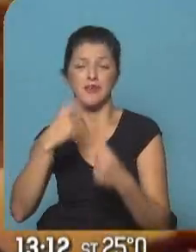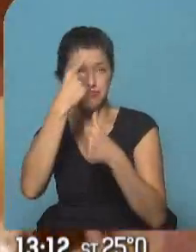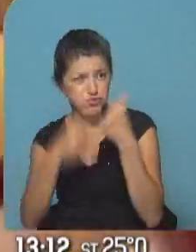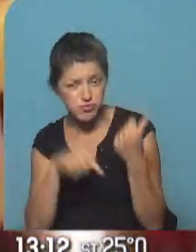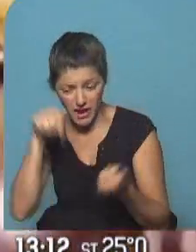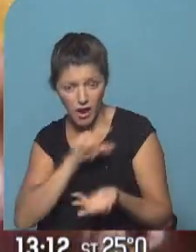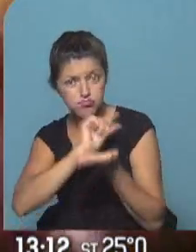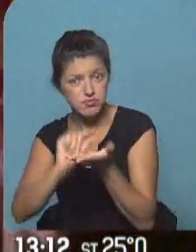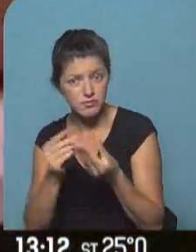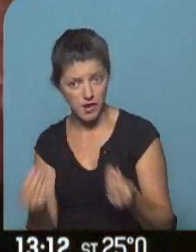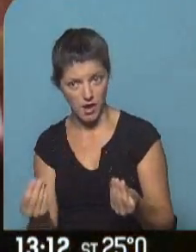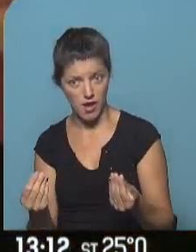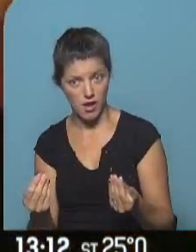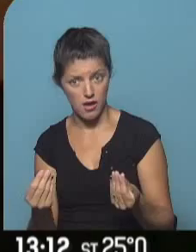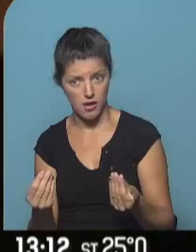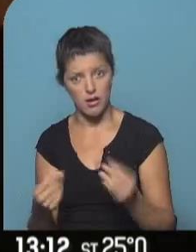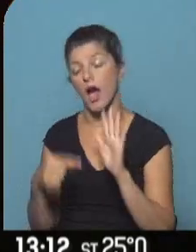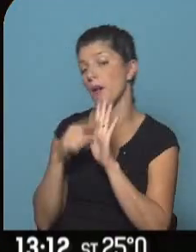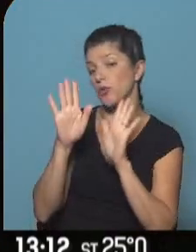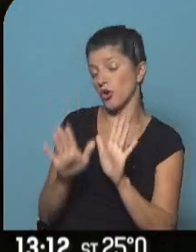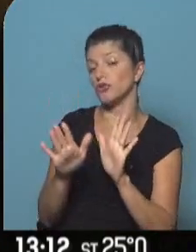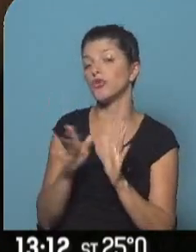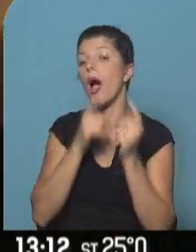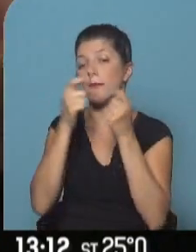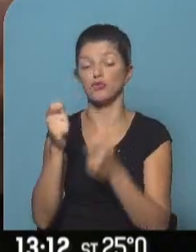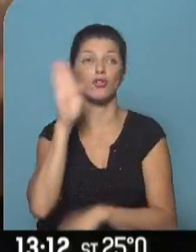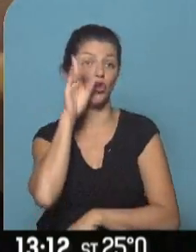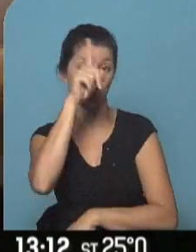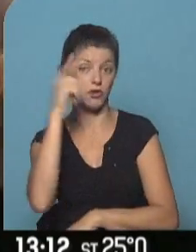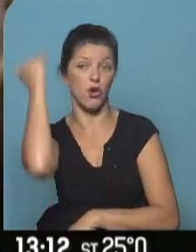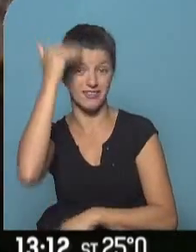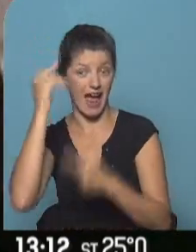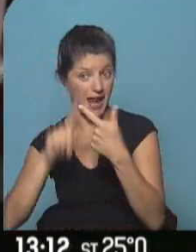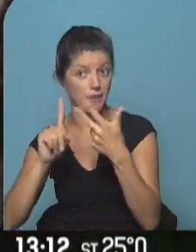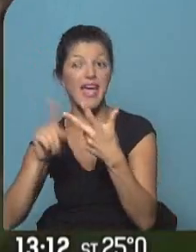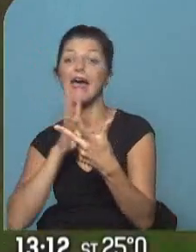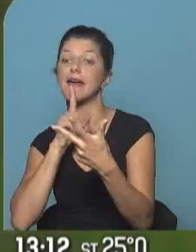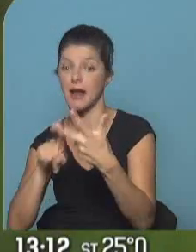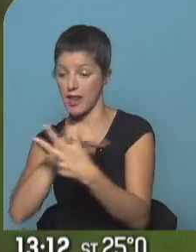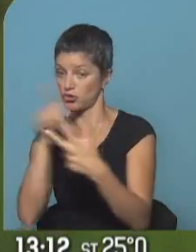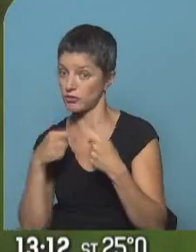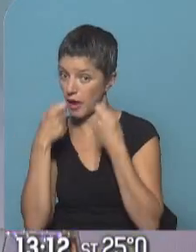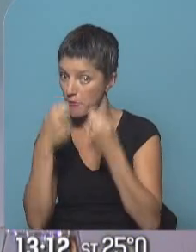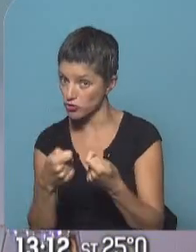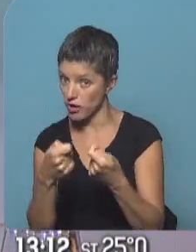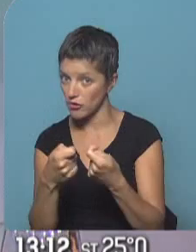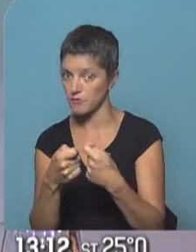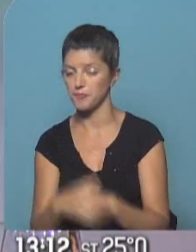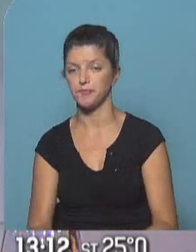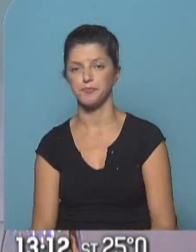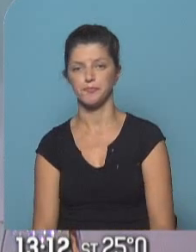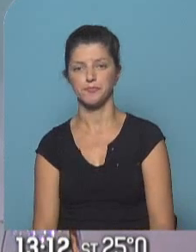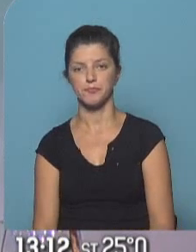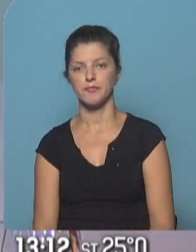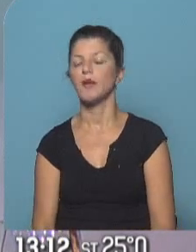defienden diciendo, bueno, esto fue apoyado por Estados Unidos, por Arabia Saudita y por Israel. ¿Cómo lo ves? A mí me pareció